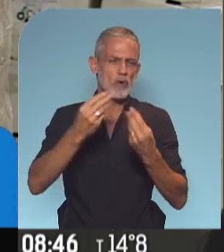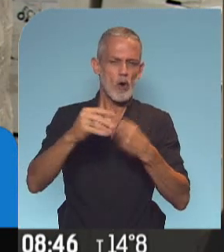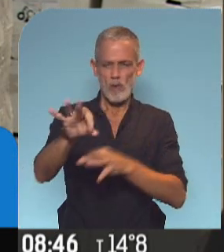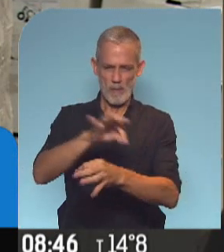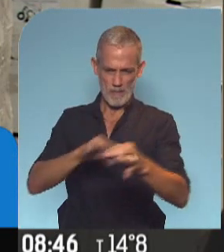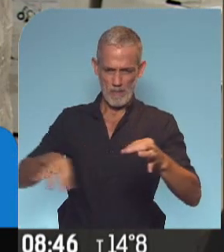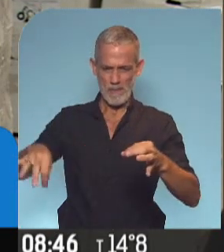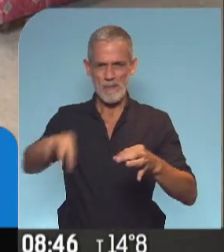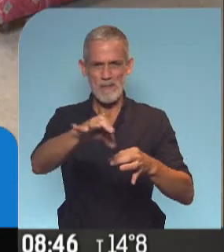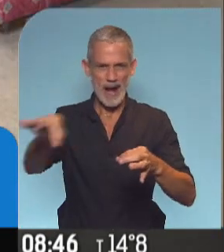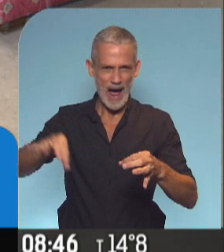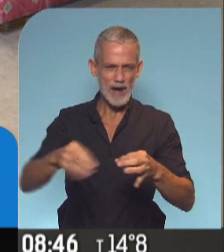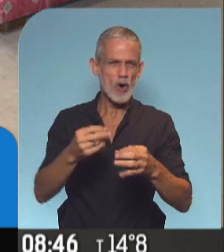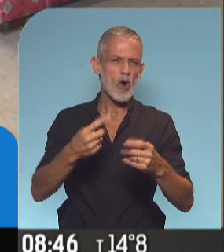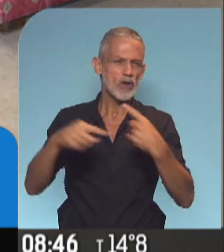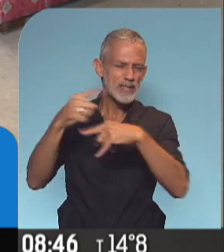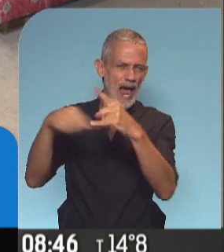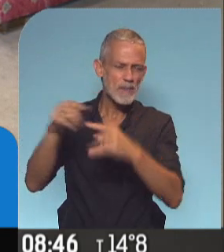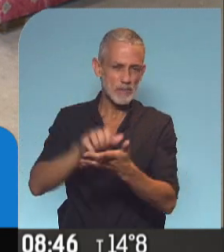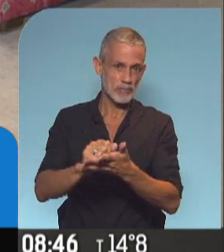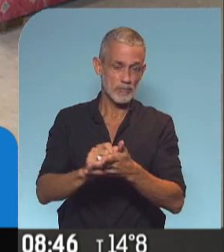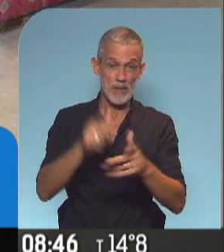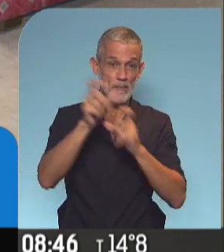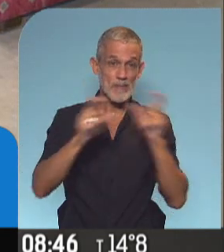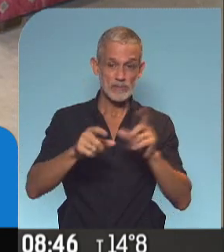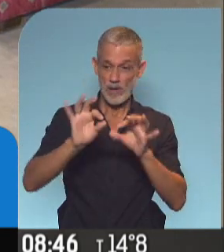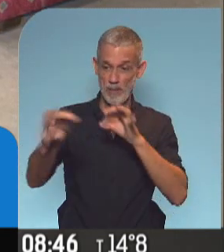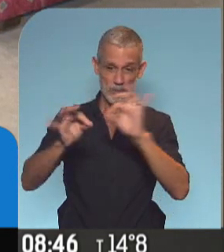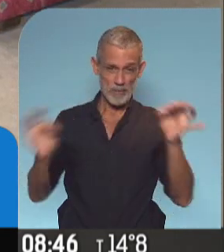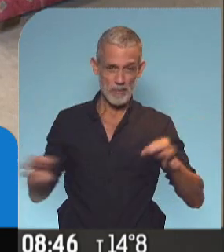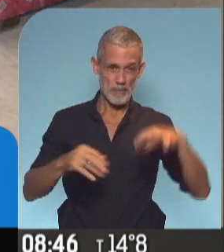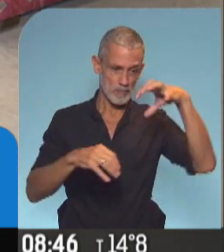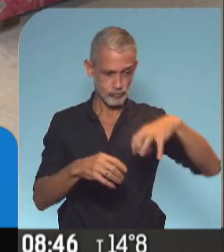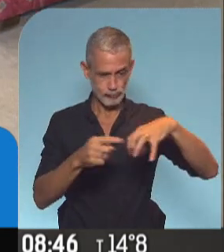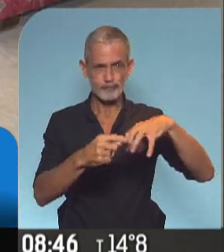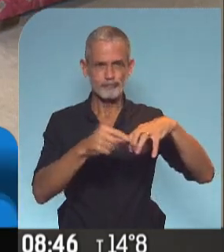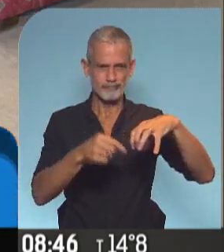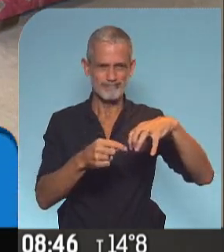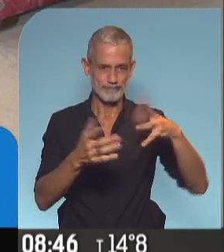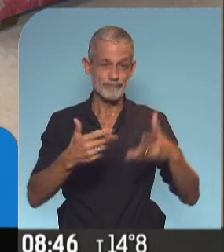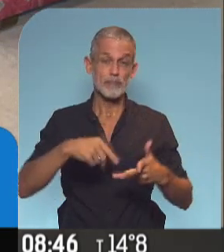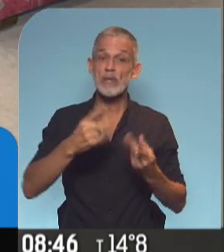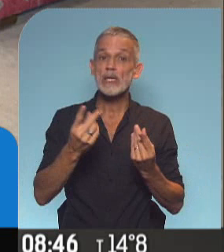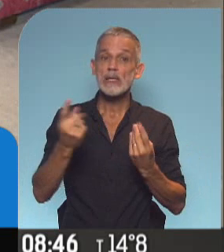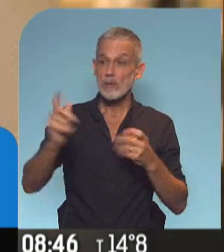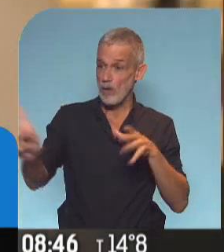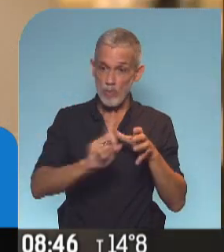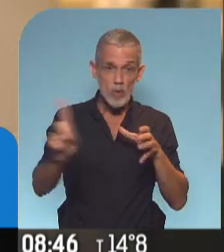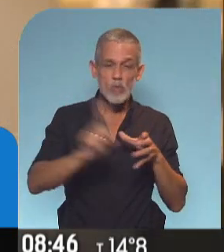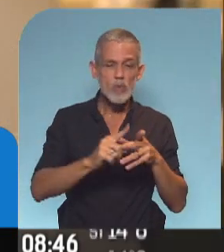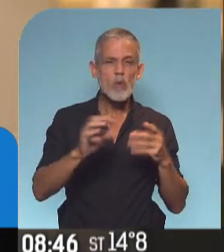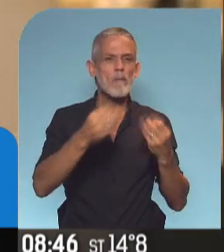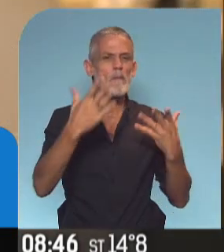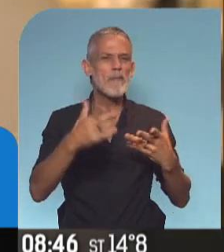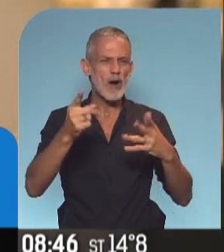forma gratuita a todas las personas cercanas a donde están instalados corredores se acercan personas que necesitan mejorar su